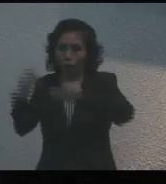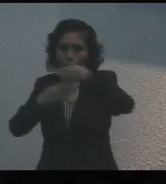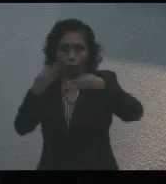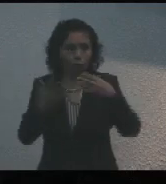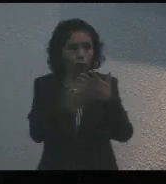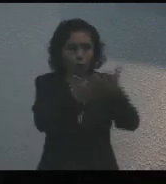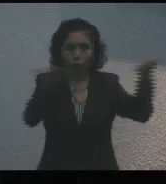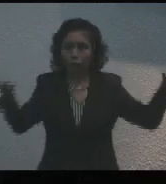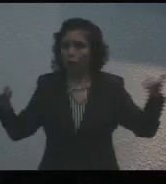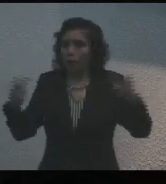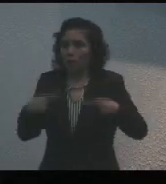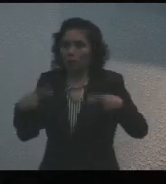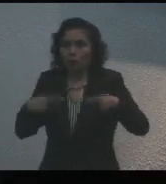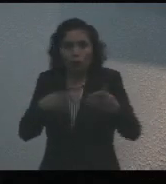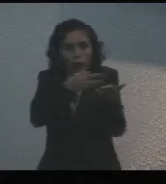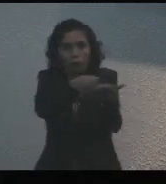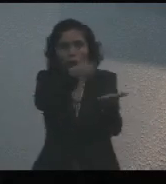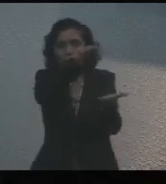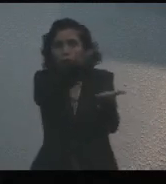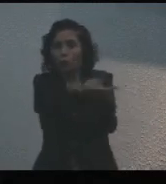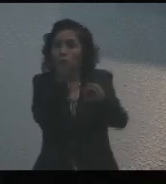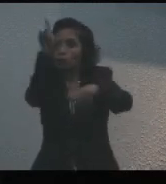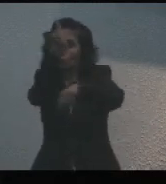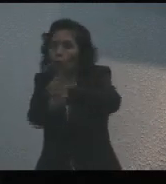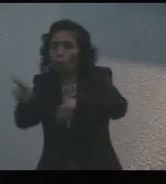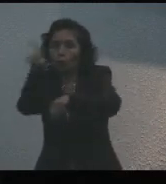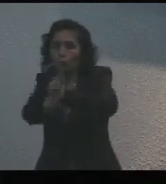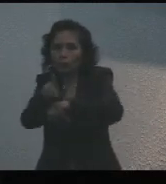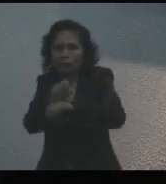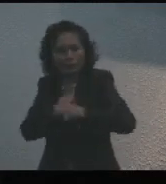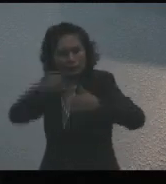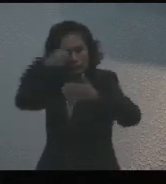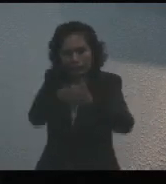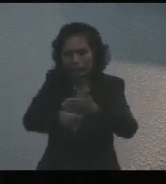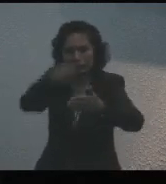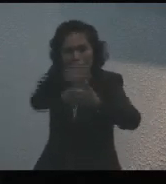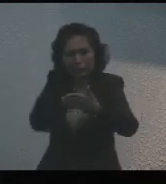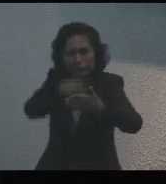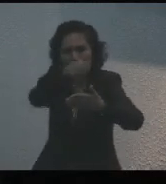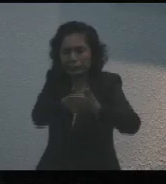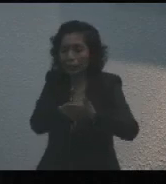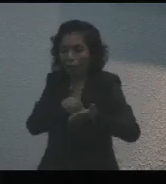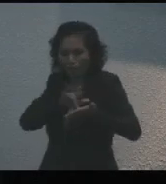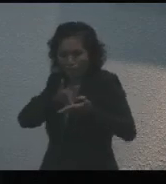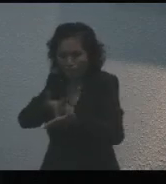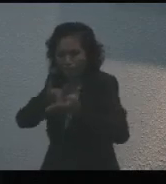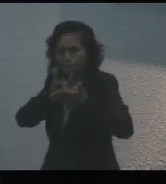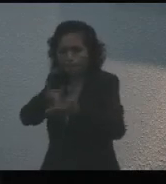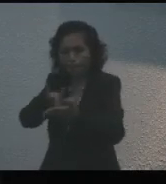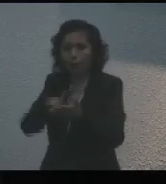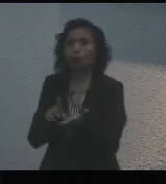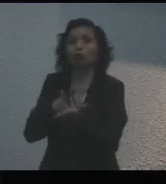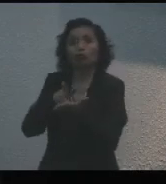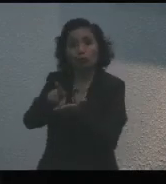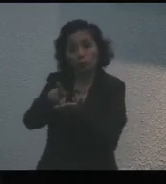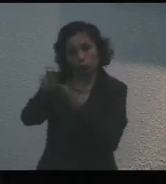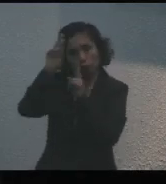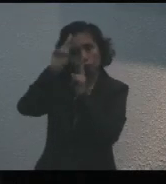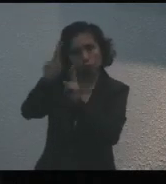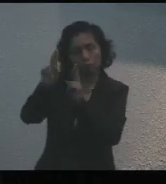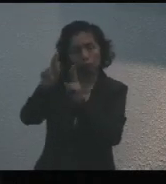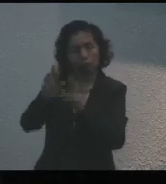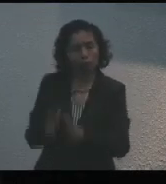héroes anónimos inquebrantables que día a día luchan por nuestras libertades, luchan por nuestros derechos, les